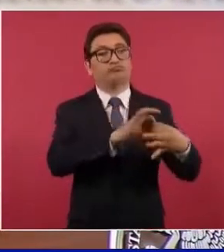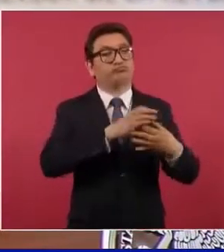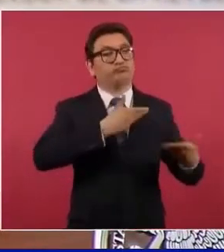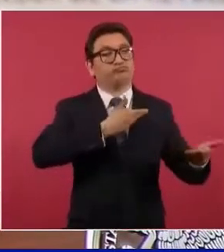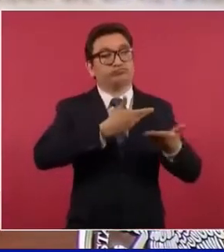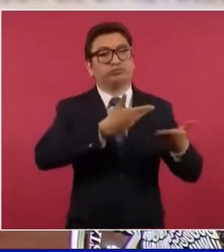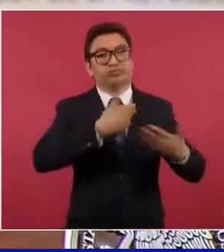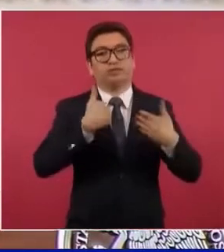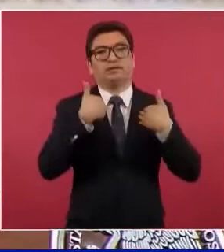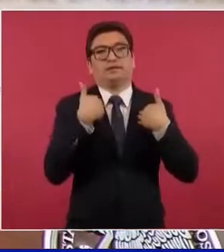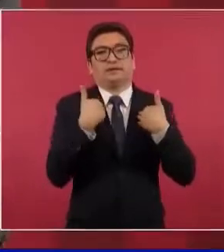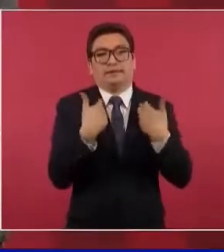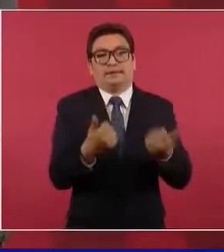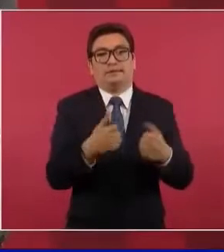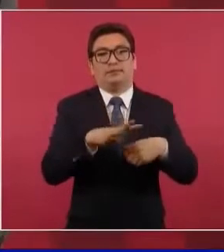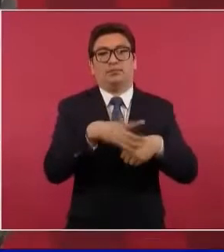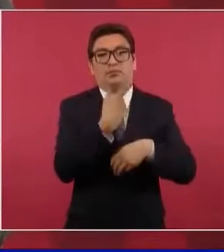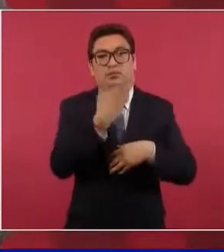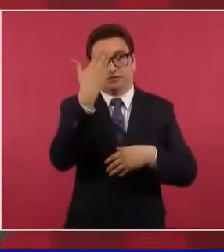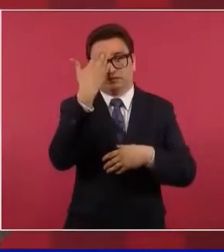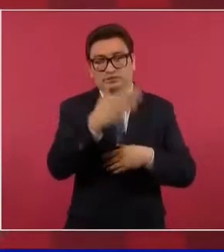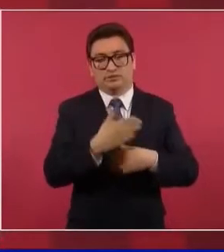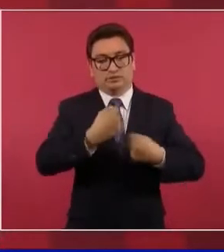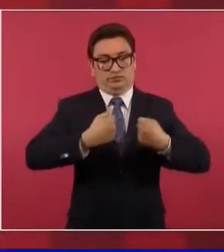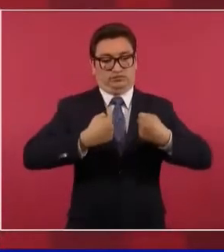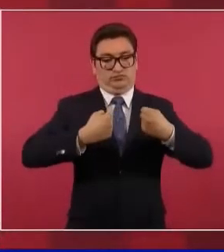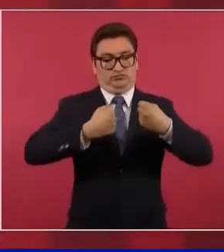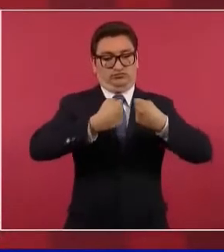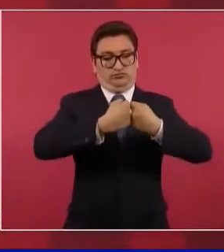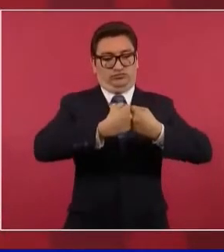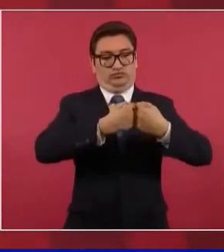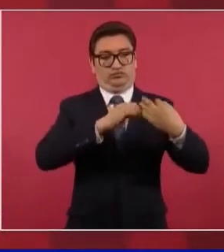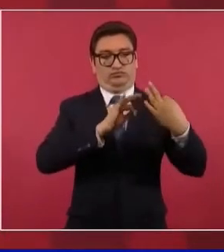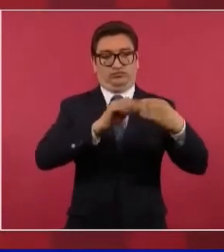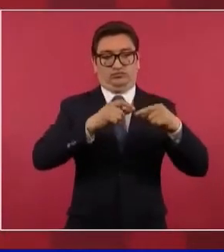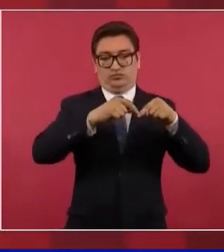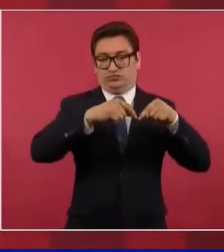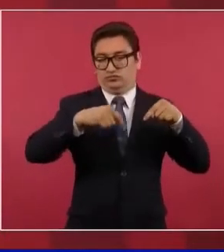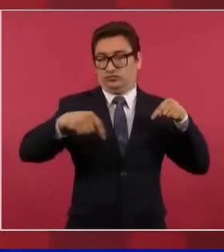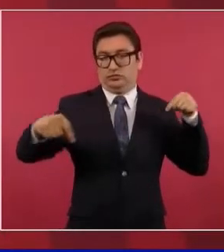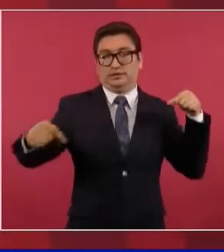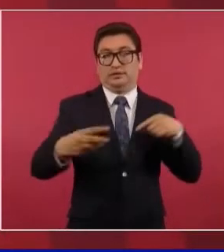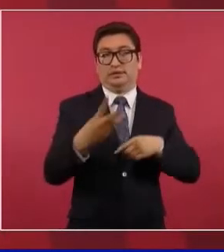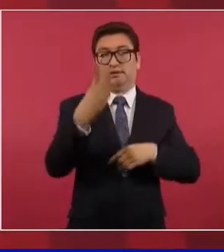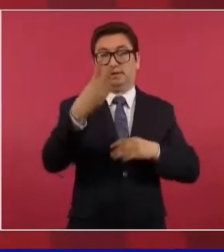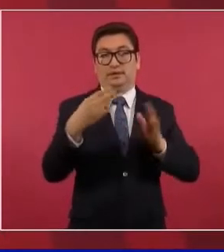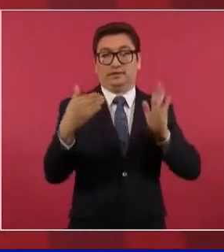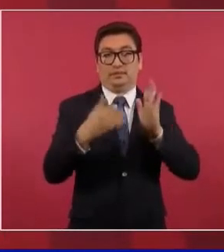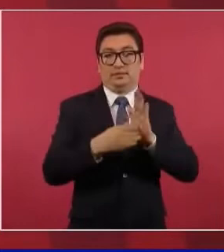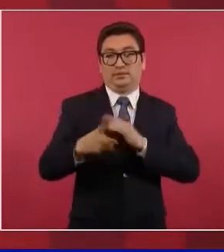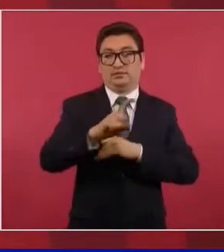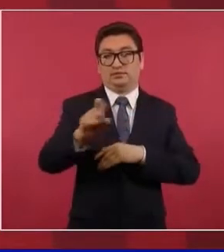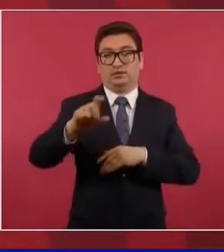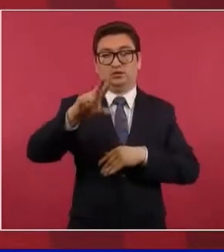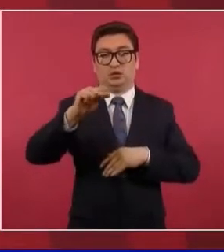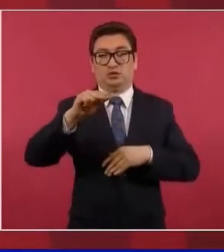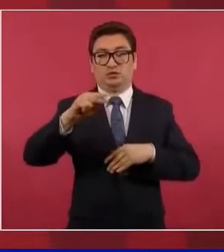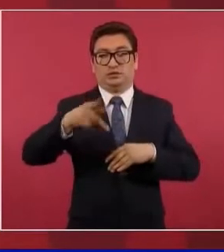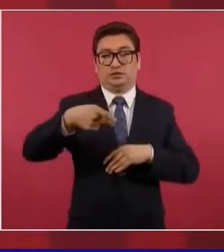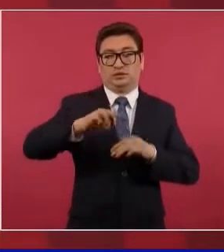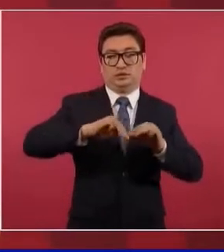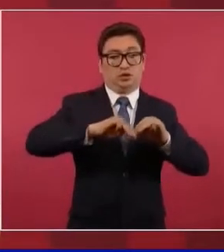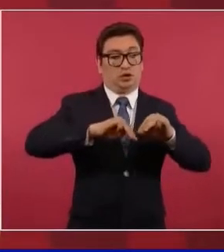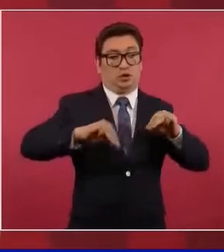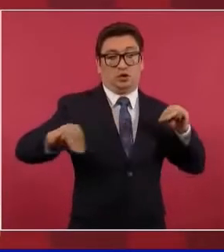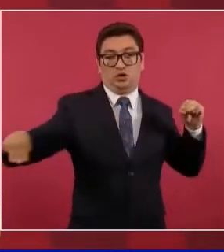porque tenemos una frontera en común de 3.180 kilómetros, pero además una historia